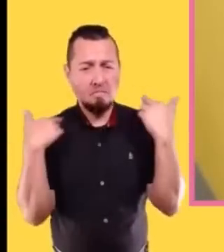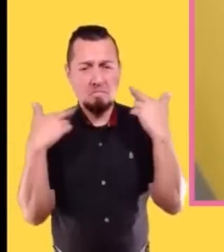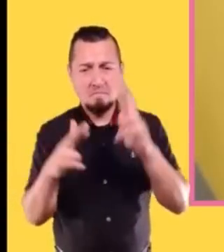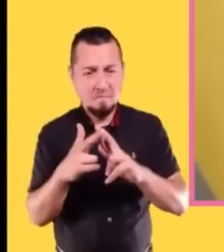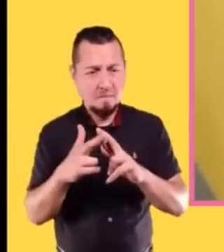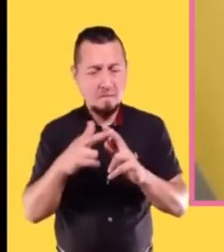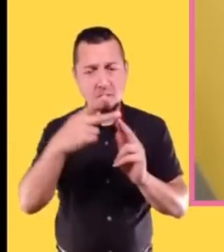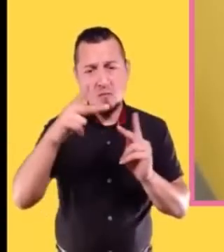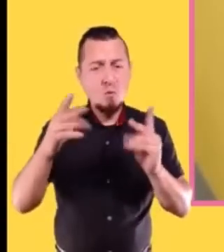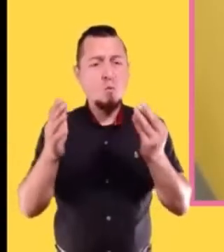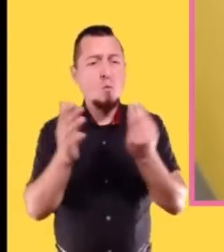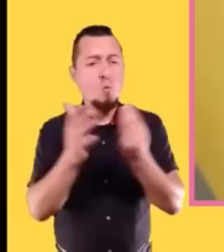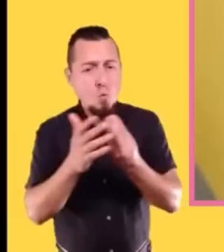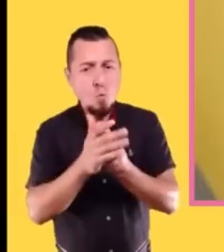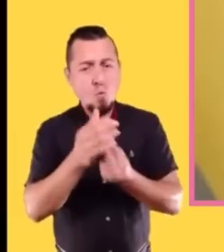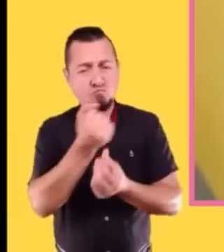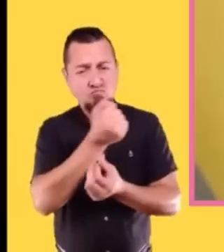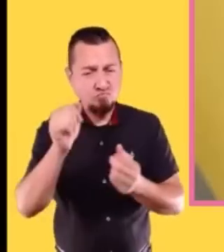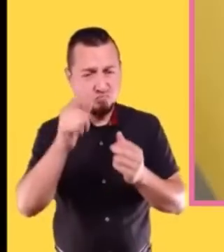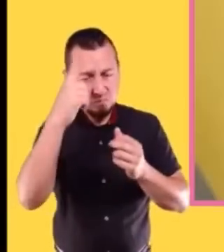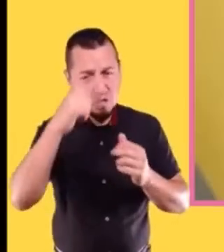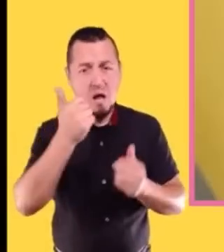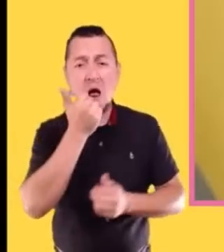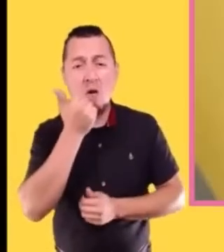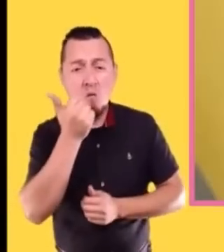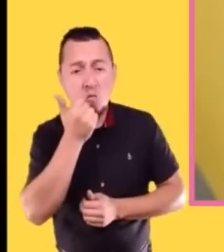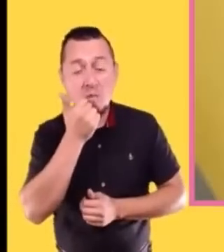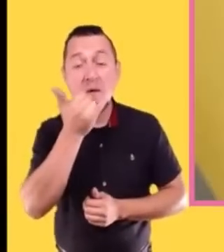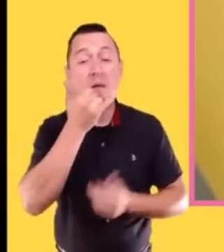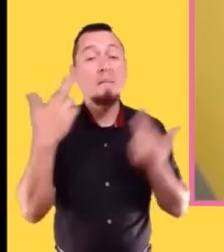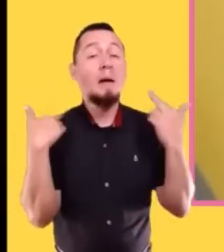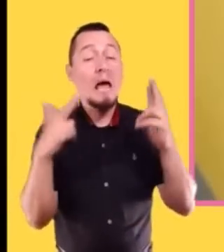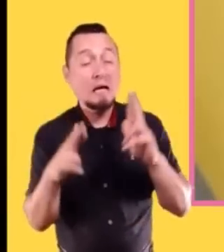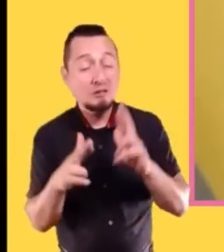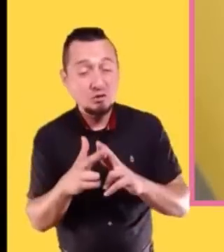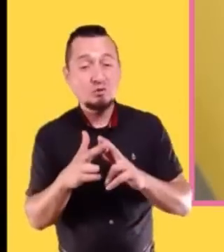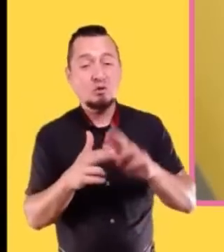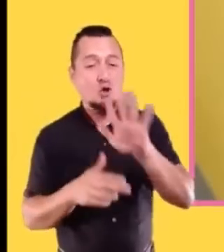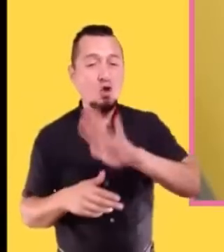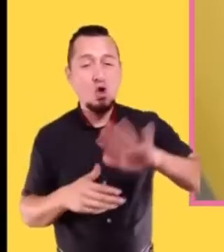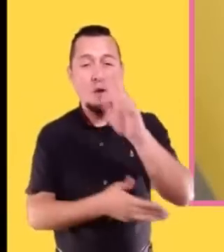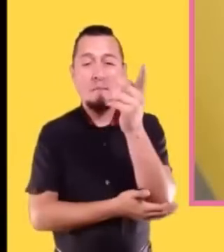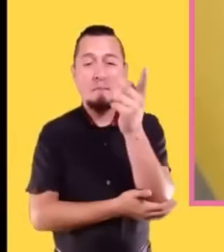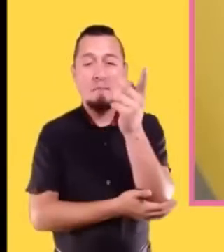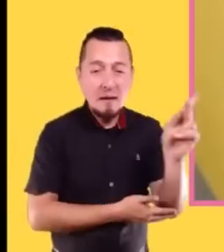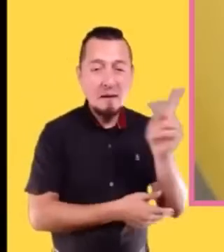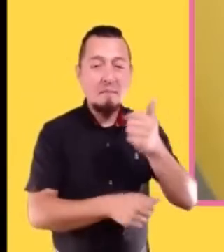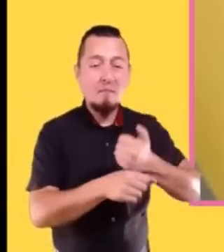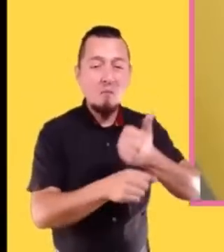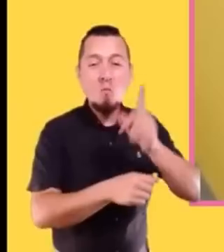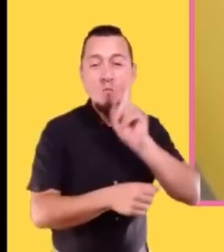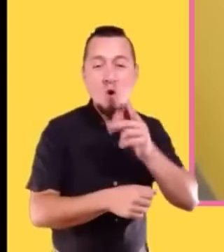Capacitación especializada para los alumnos, para los maestros y maestras de preescolar, primaria y secundaria.